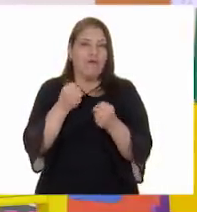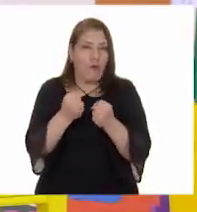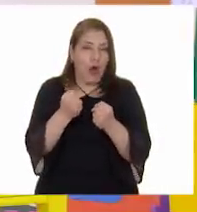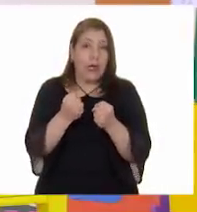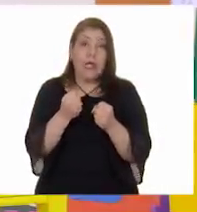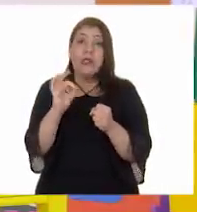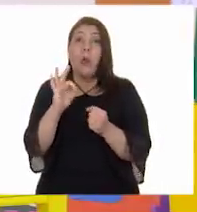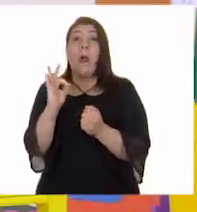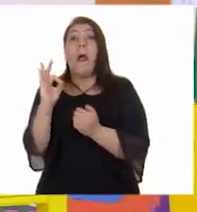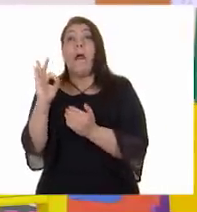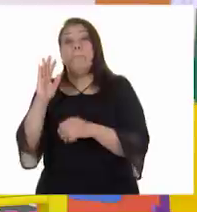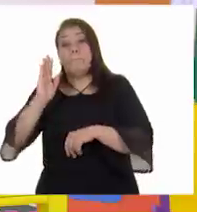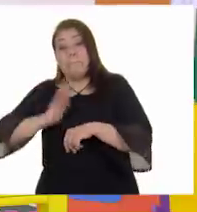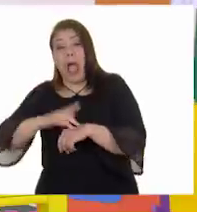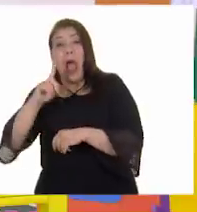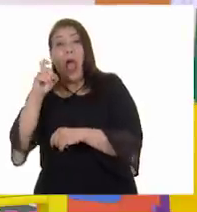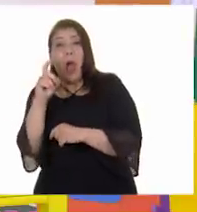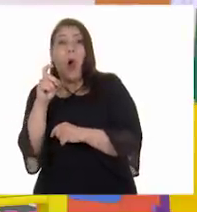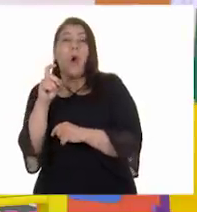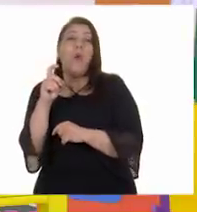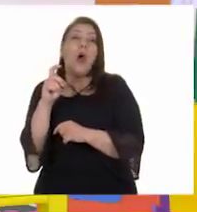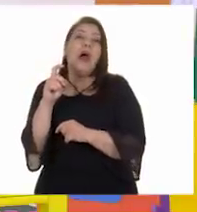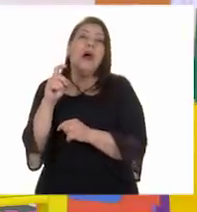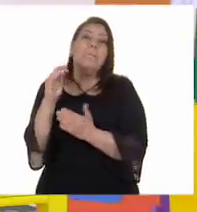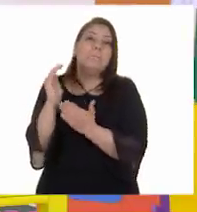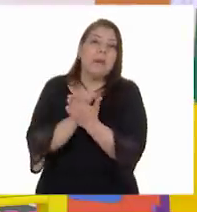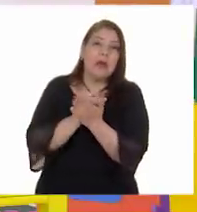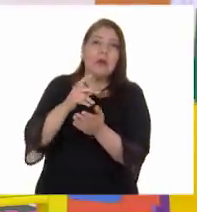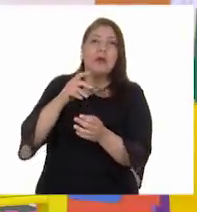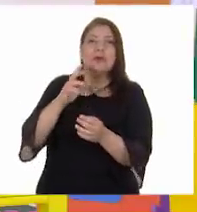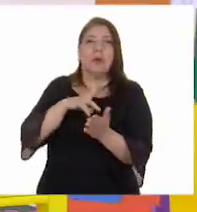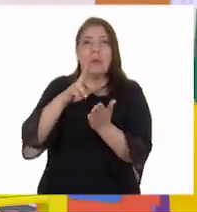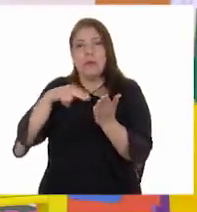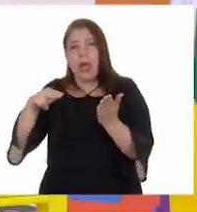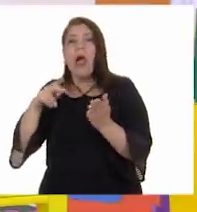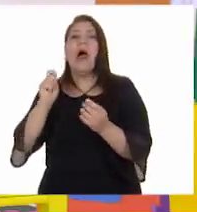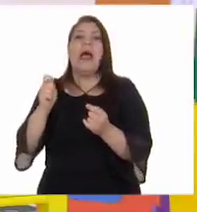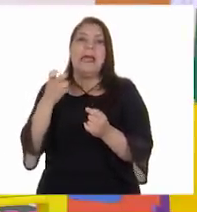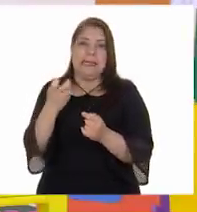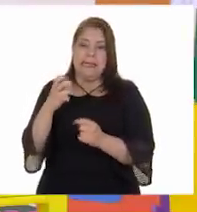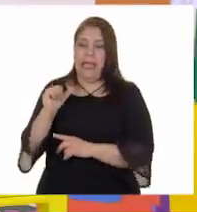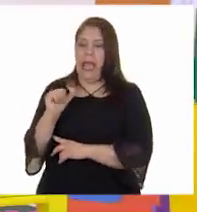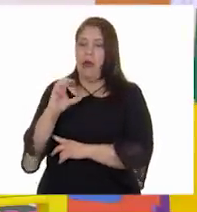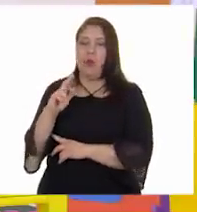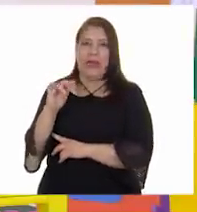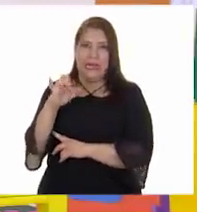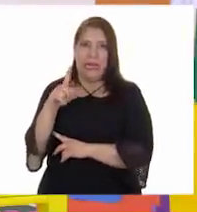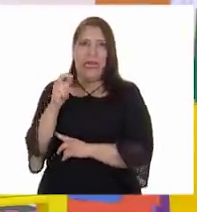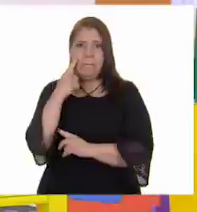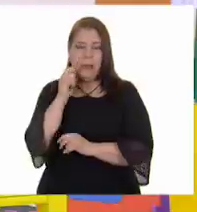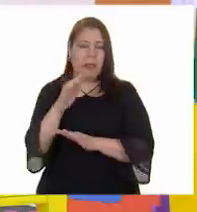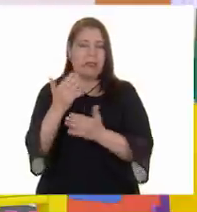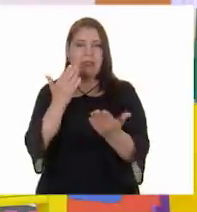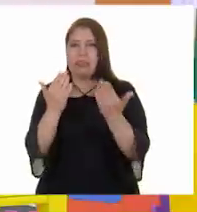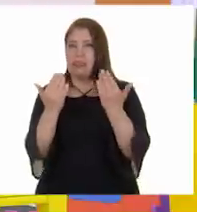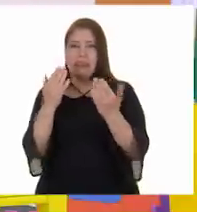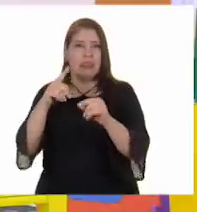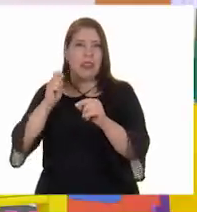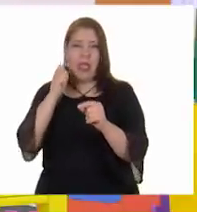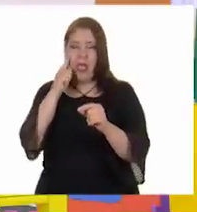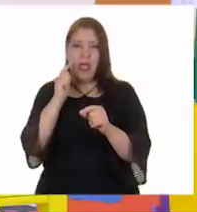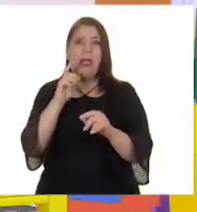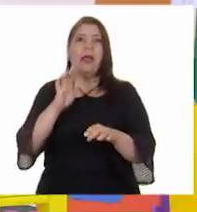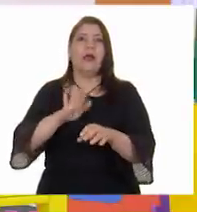y menos pigmento, voy a tener una transparencia, que es como generalmente se trabaja la acuarela. Lo que estoy haciendo aquí es controlar tres